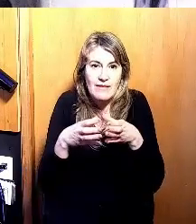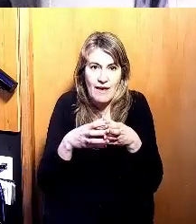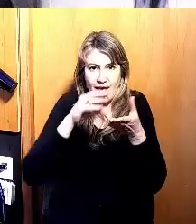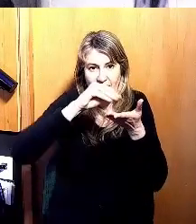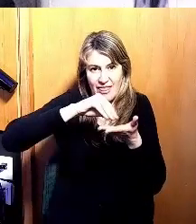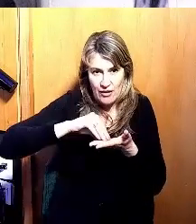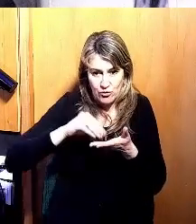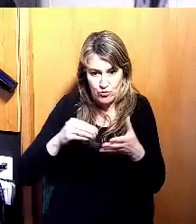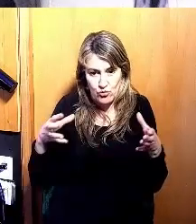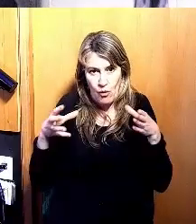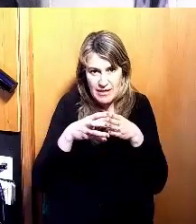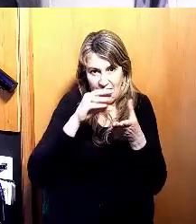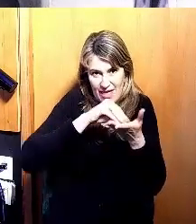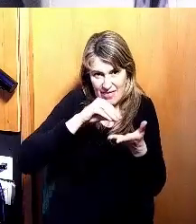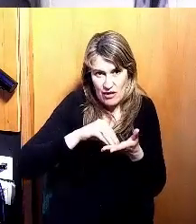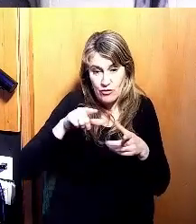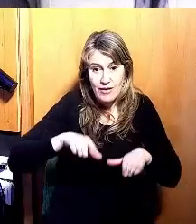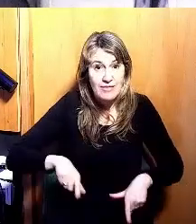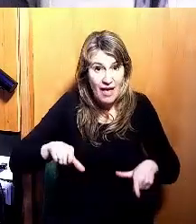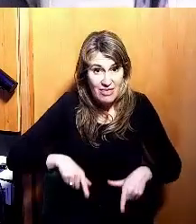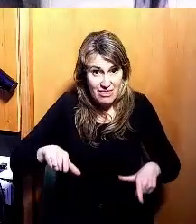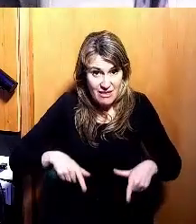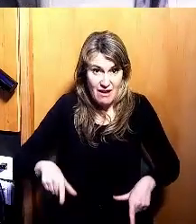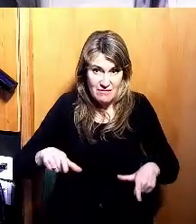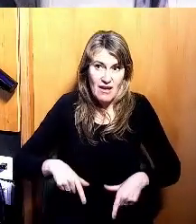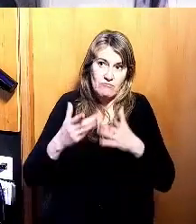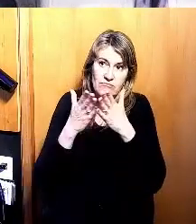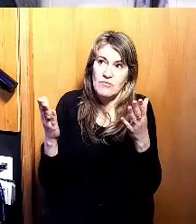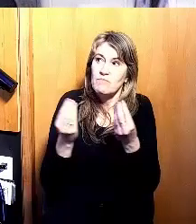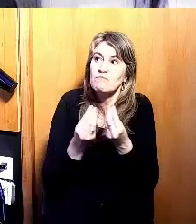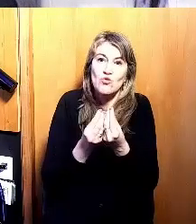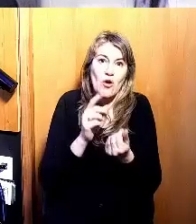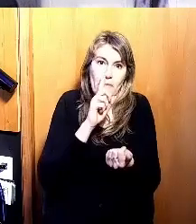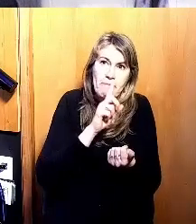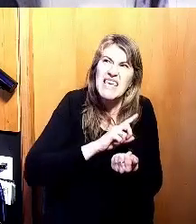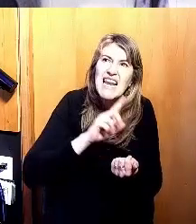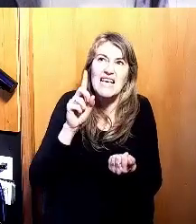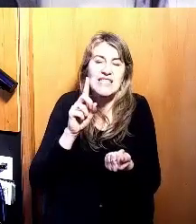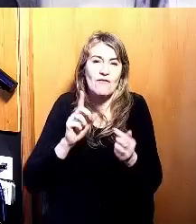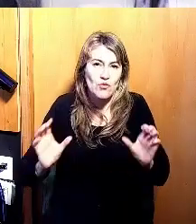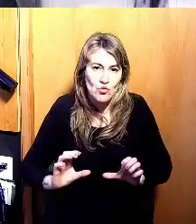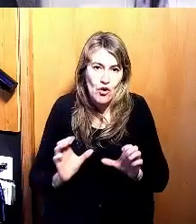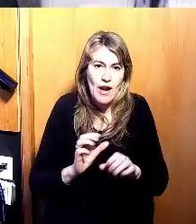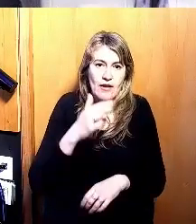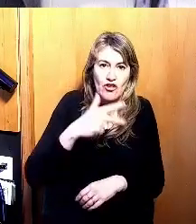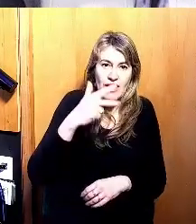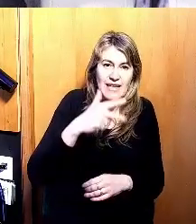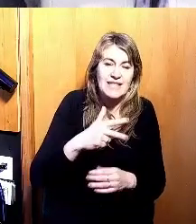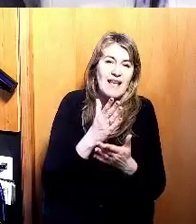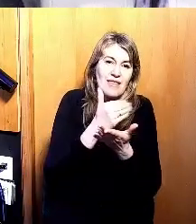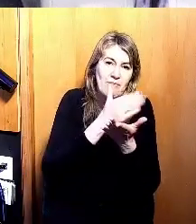La Intendencia de Montevideo es una institución grande para este país, de varios miles de funcionarios, que se divide en 13 departamentos por áreas temáticas y